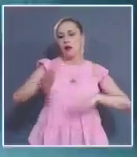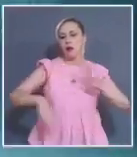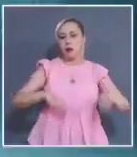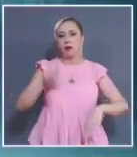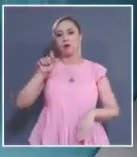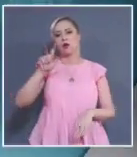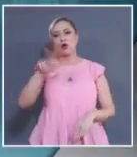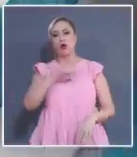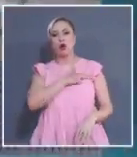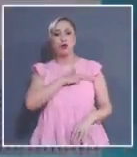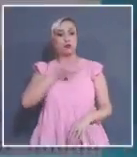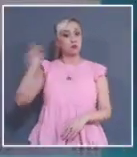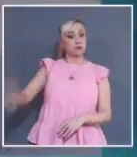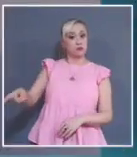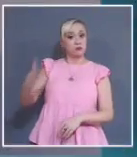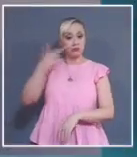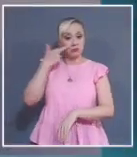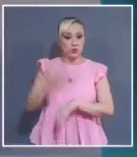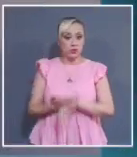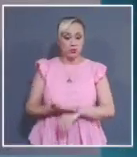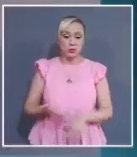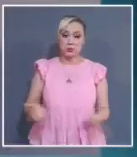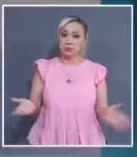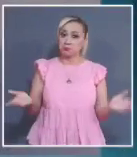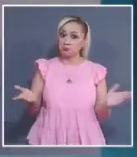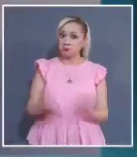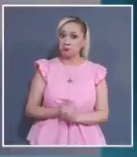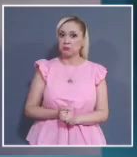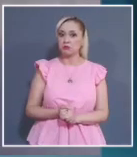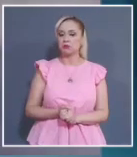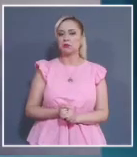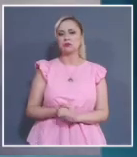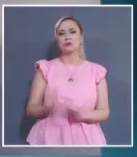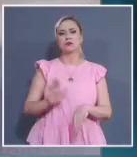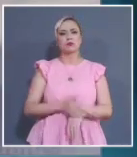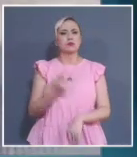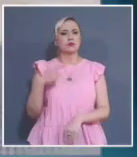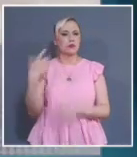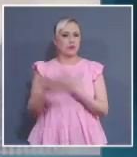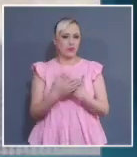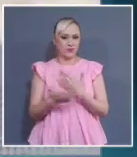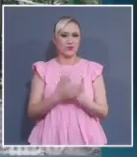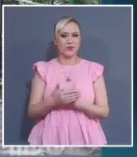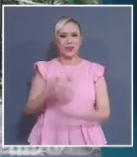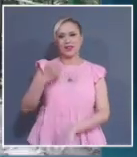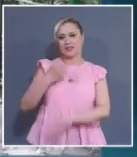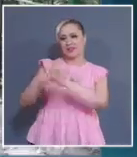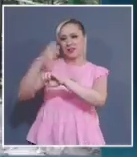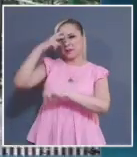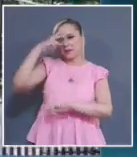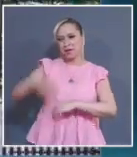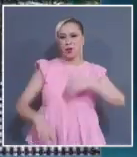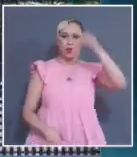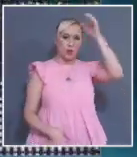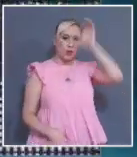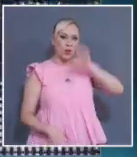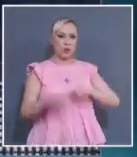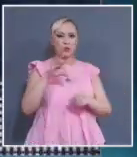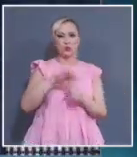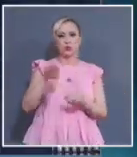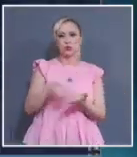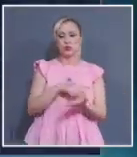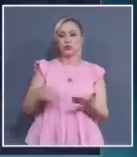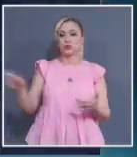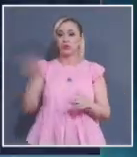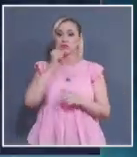lesionados. Con motivo de los comicios en los estados de México y Coahuila, la Fiscalía Especializada en